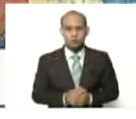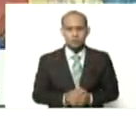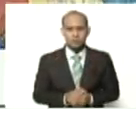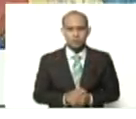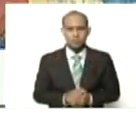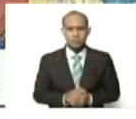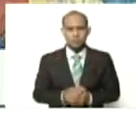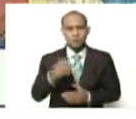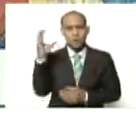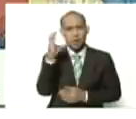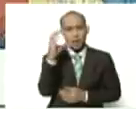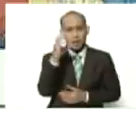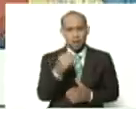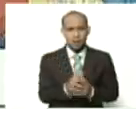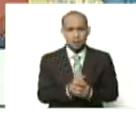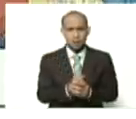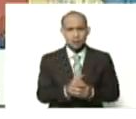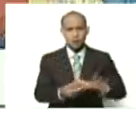1.811 de Caracas,